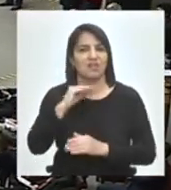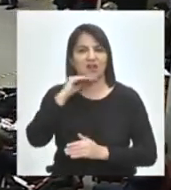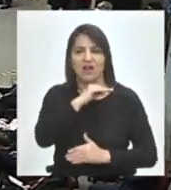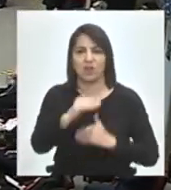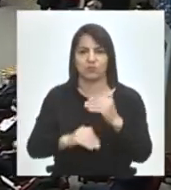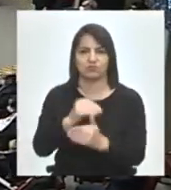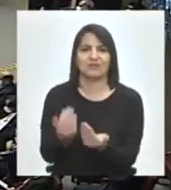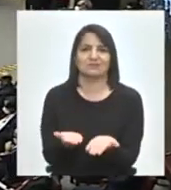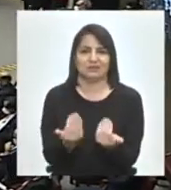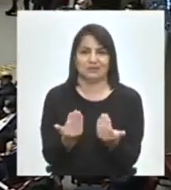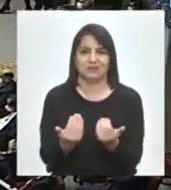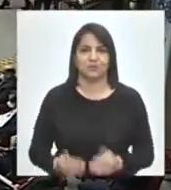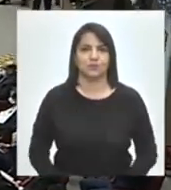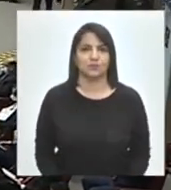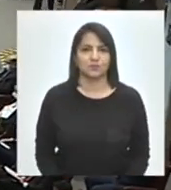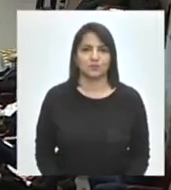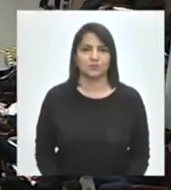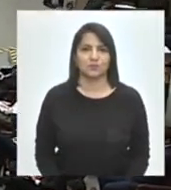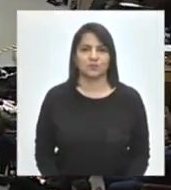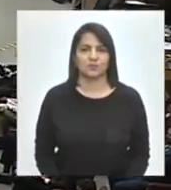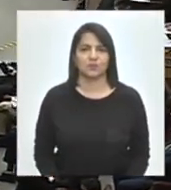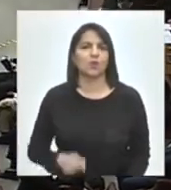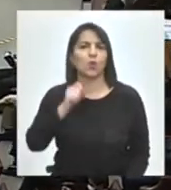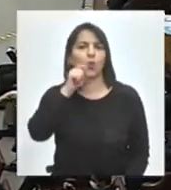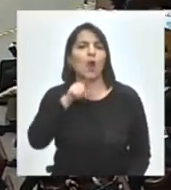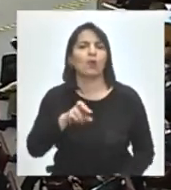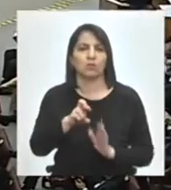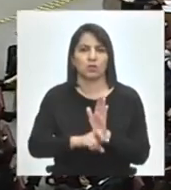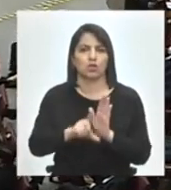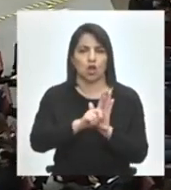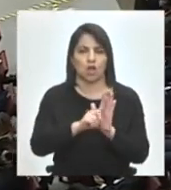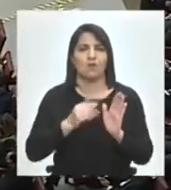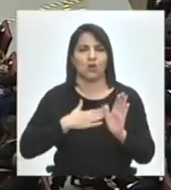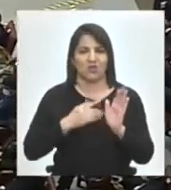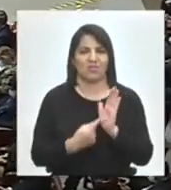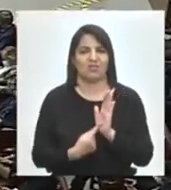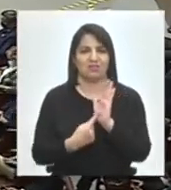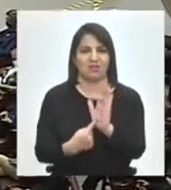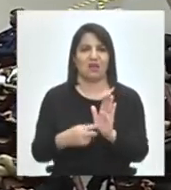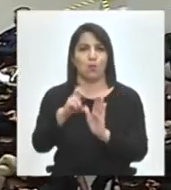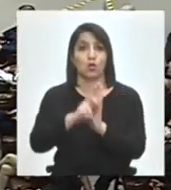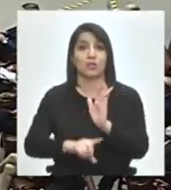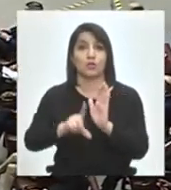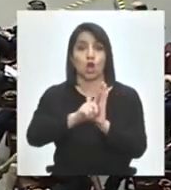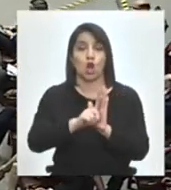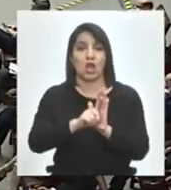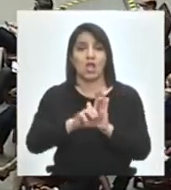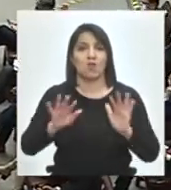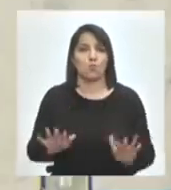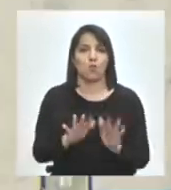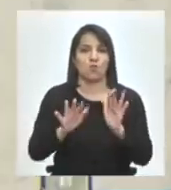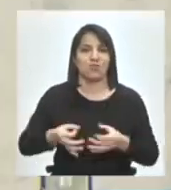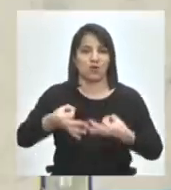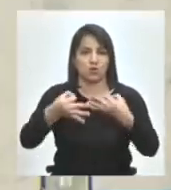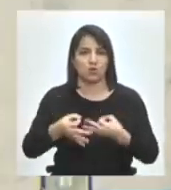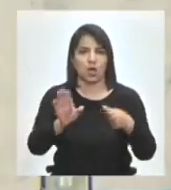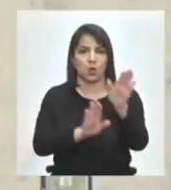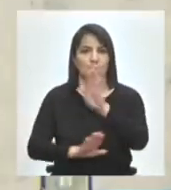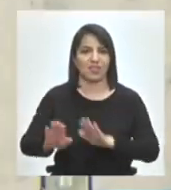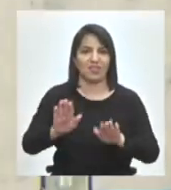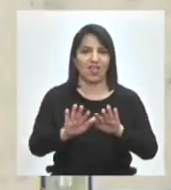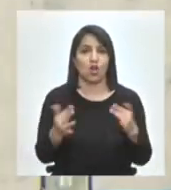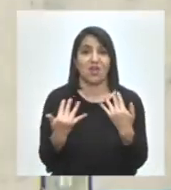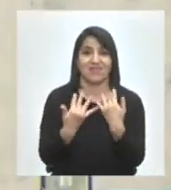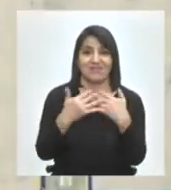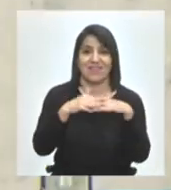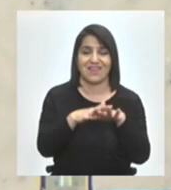que requiere. Entre ellas, me gustaría destacar el proyecto para promover y garantizar el cuidado integral de la